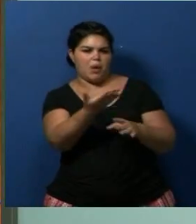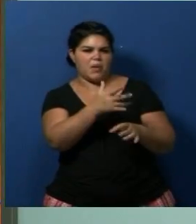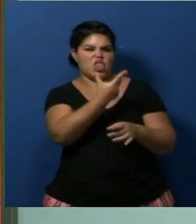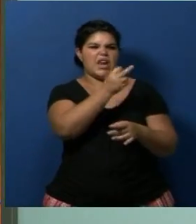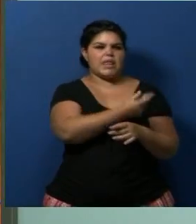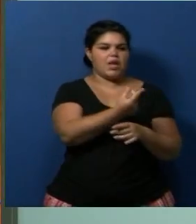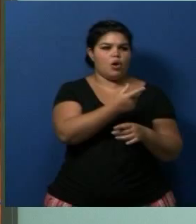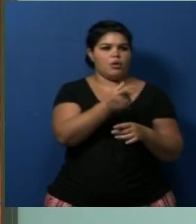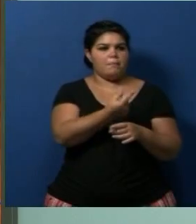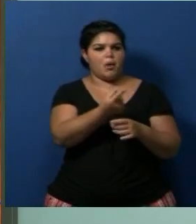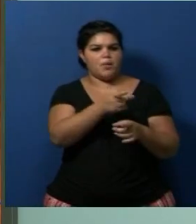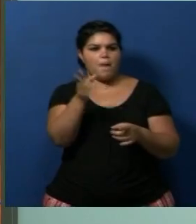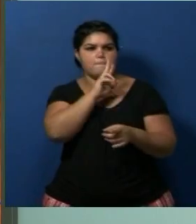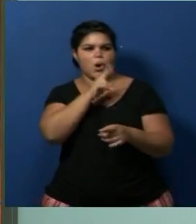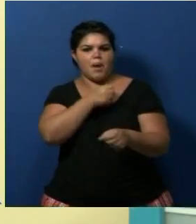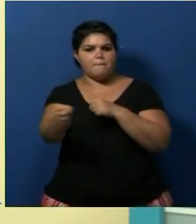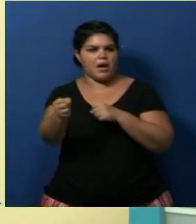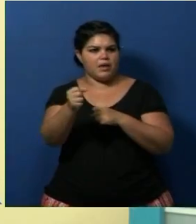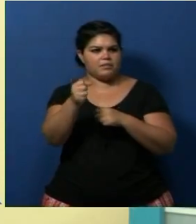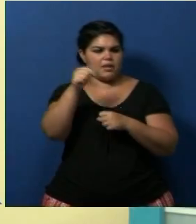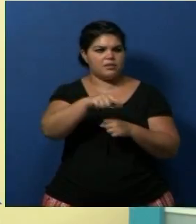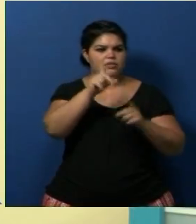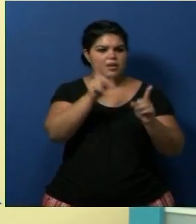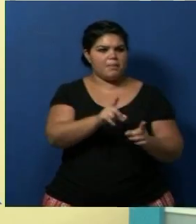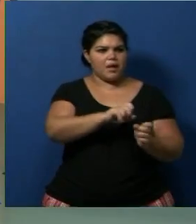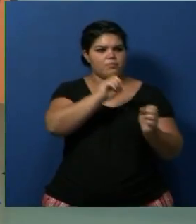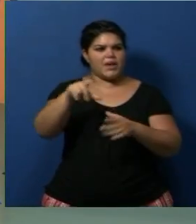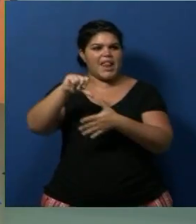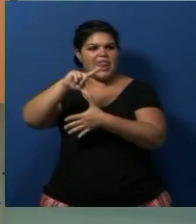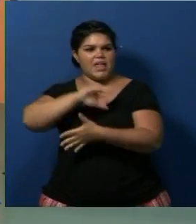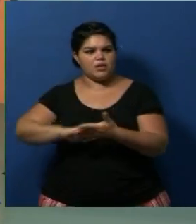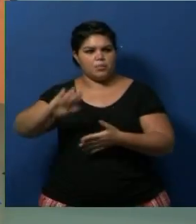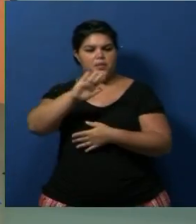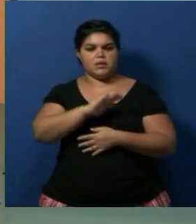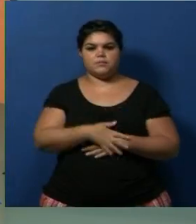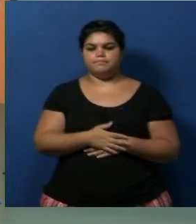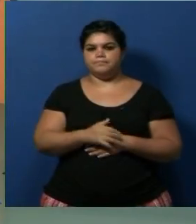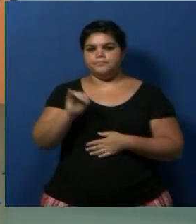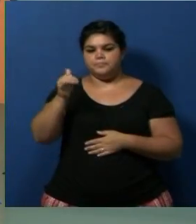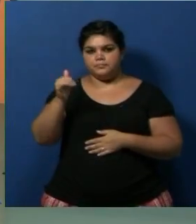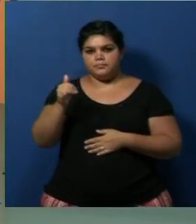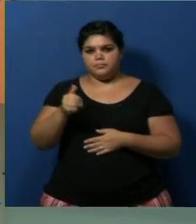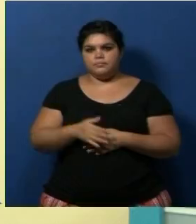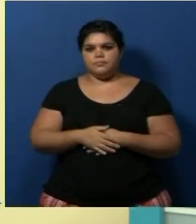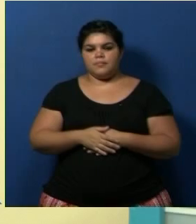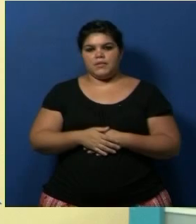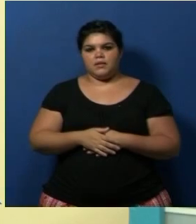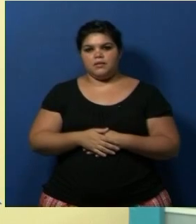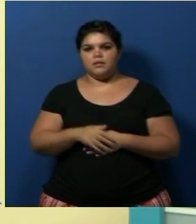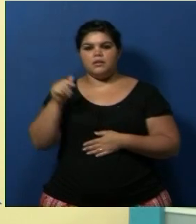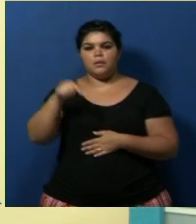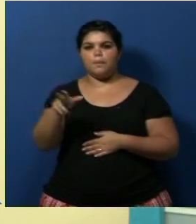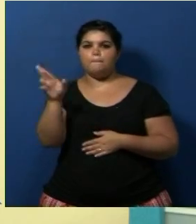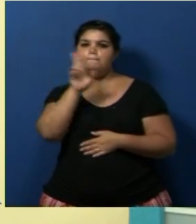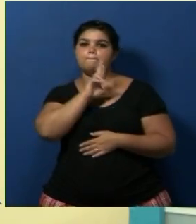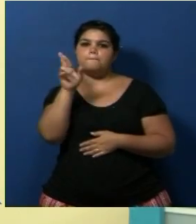en la República Argentina y eso se traslada a distintos países de Latinoamérica, ¿no? Sí, y cada vez, lamentablemente, va bajando esa estadística y cada vez mueren mujeres,